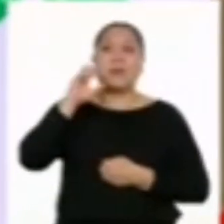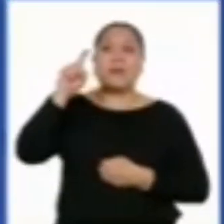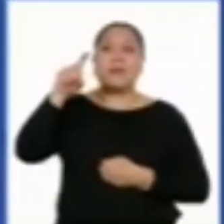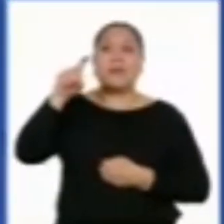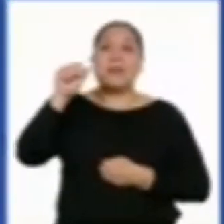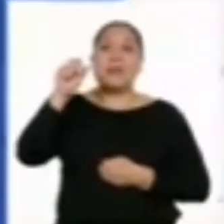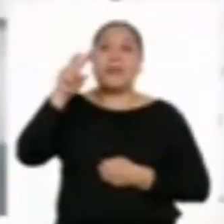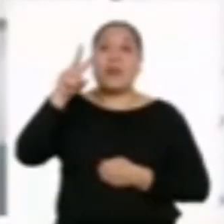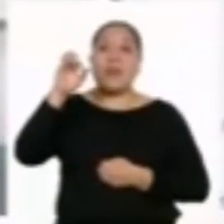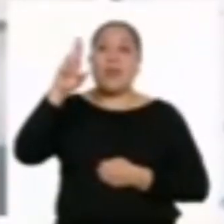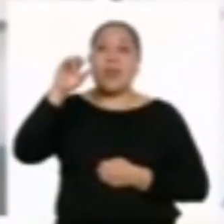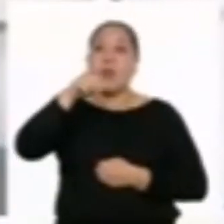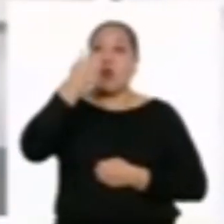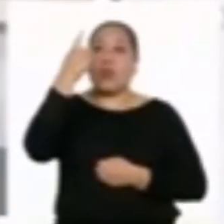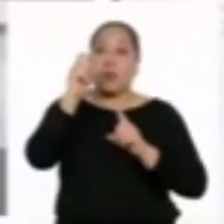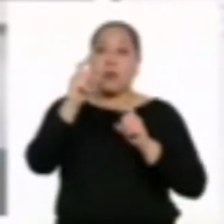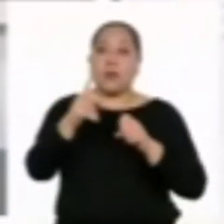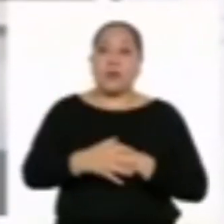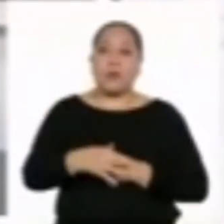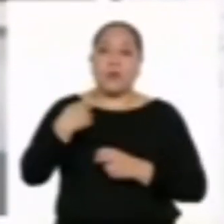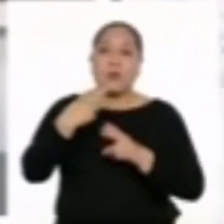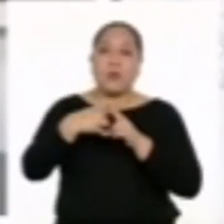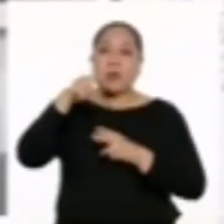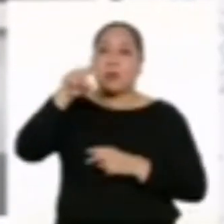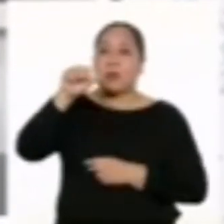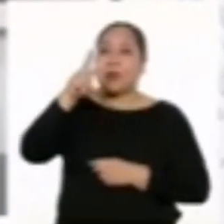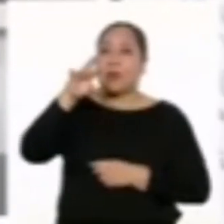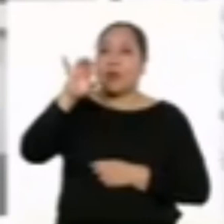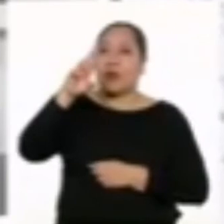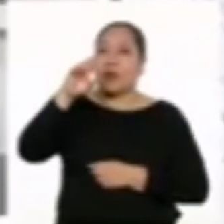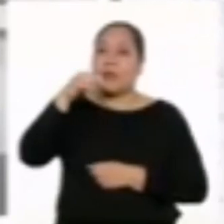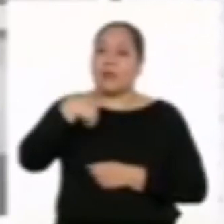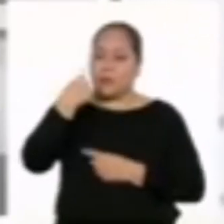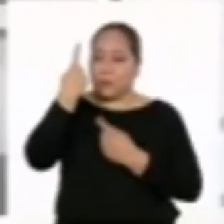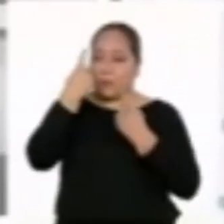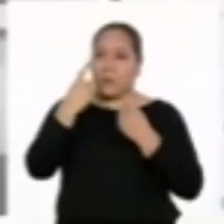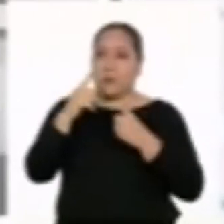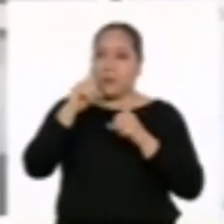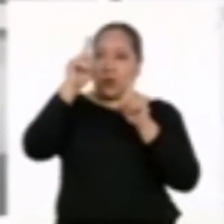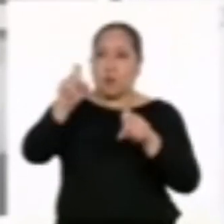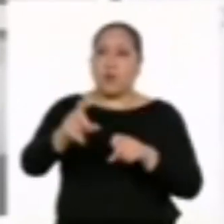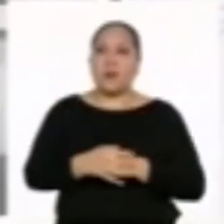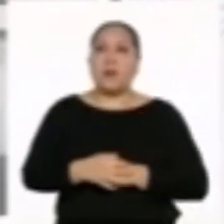otra pregunta. Hola, soy Xaviera y esta es mi pregunta.